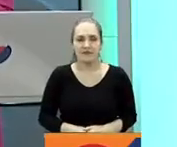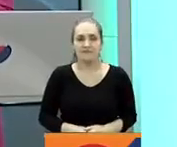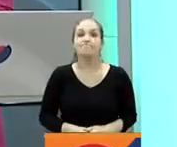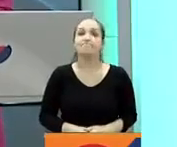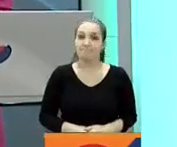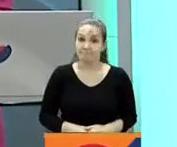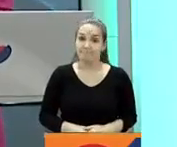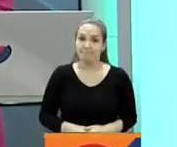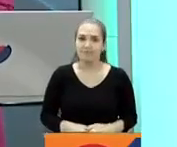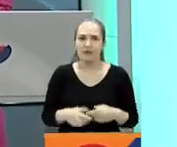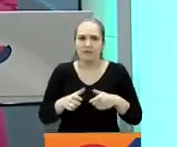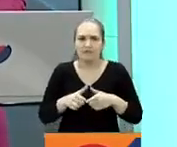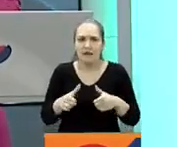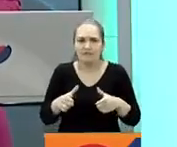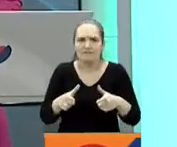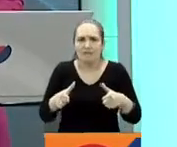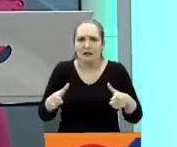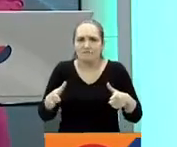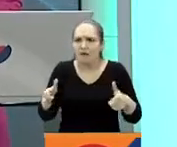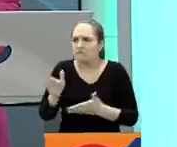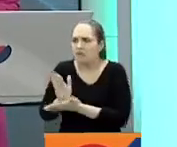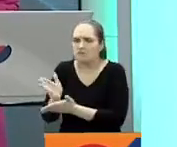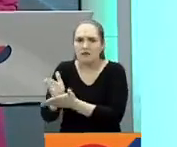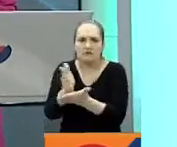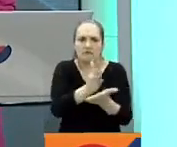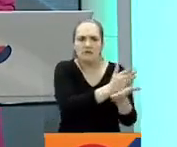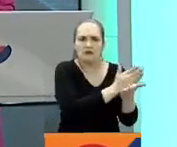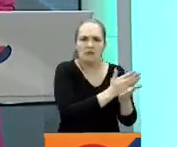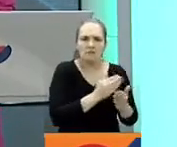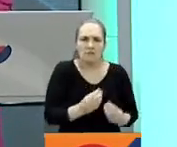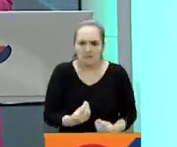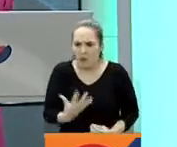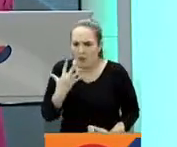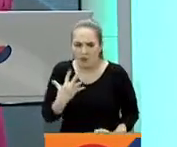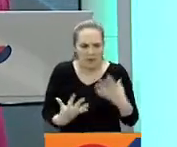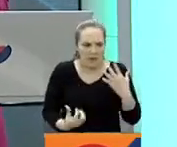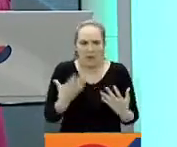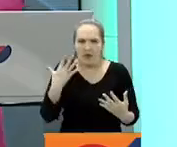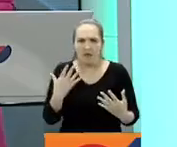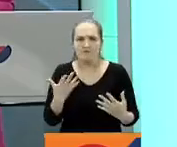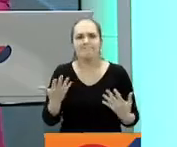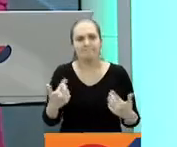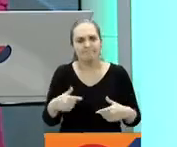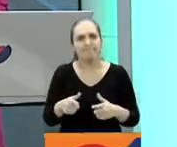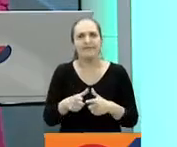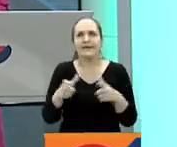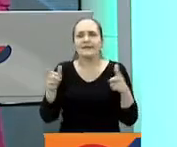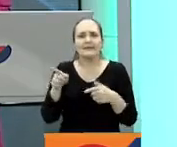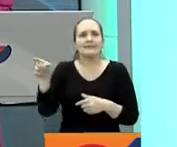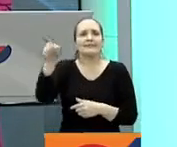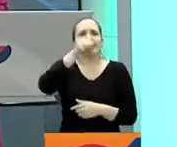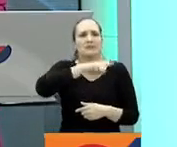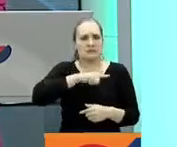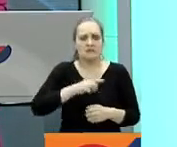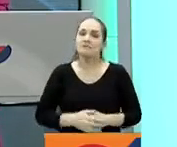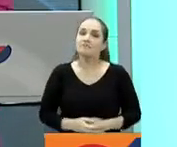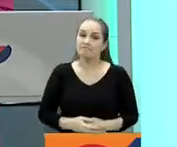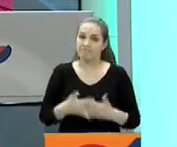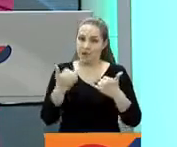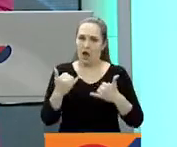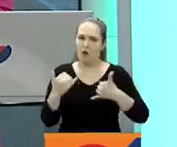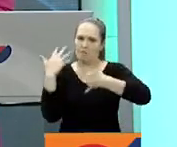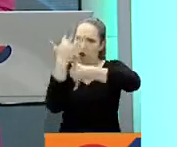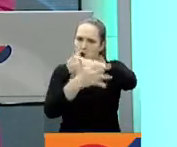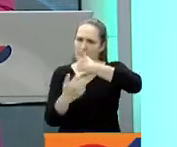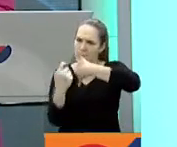Y es que el aumento de número de personas lesionadas con pólvora en el país sigue. Hacemos un recorrido por varias regiones